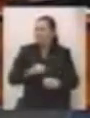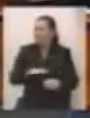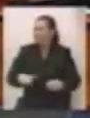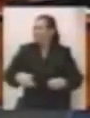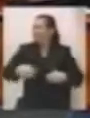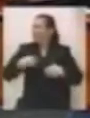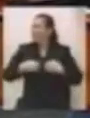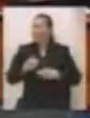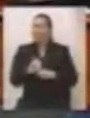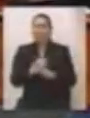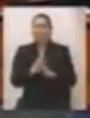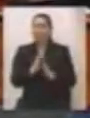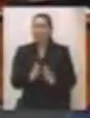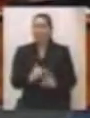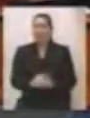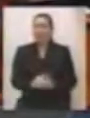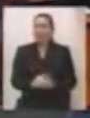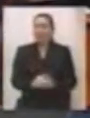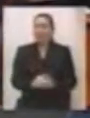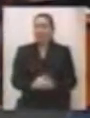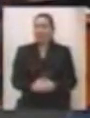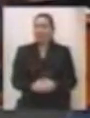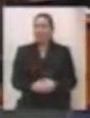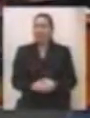y una malformación en los